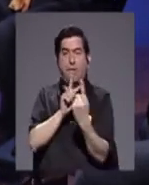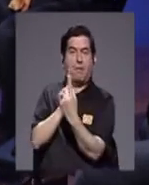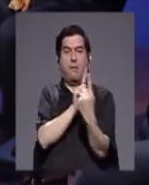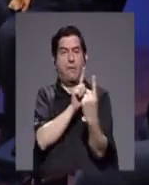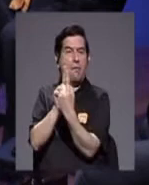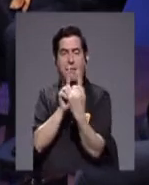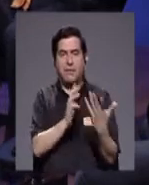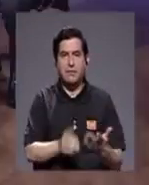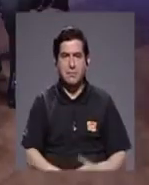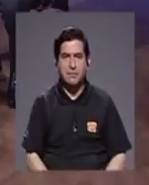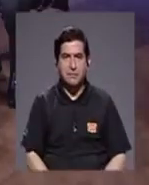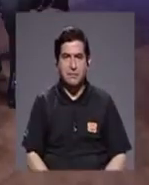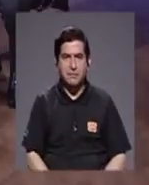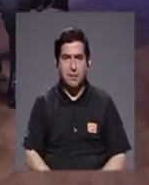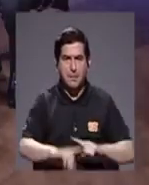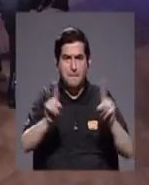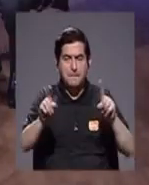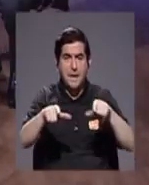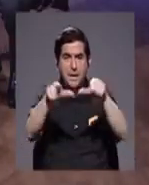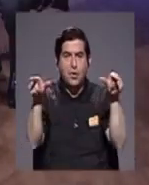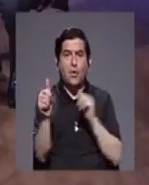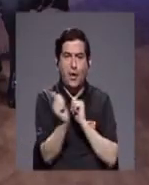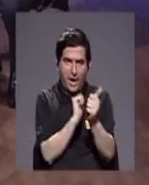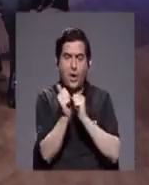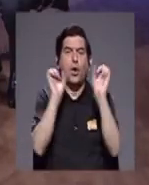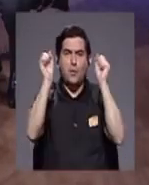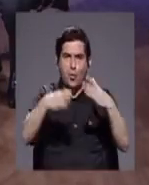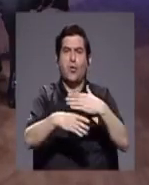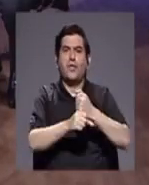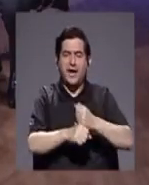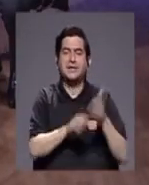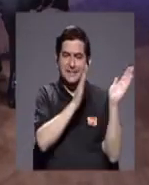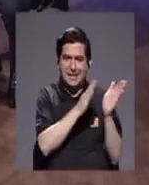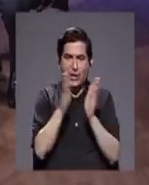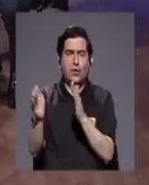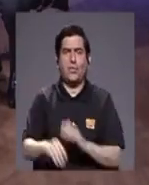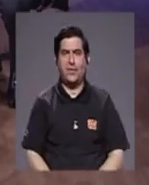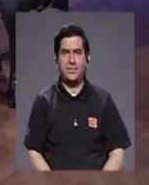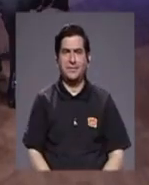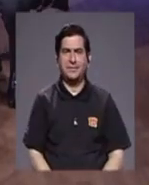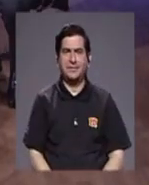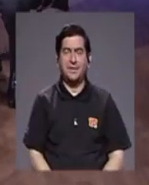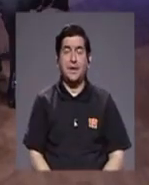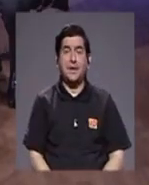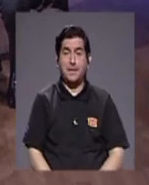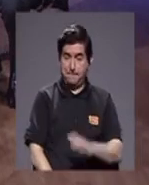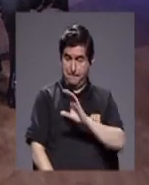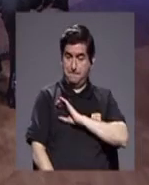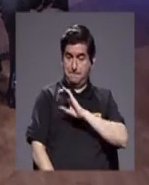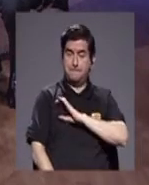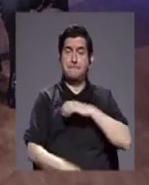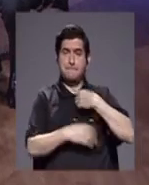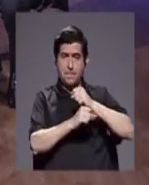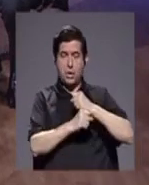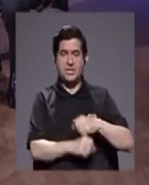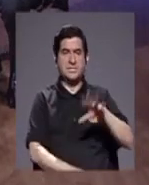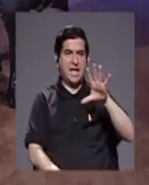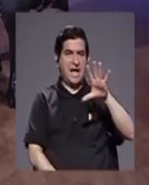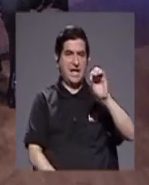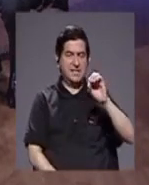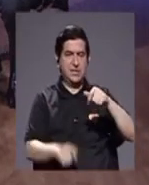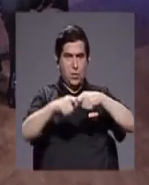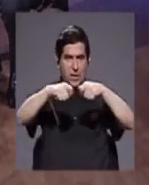todo? Eso lo puedo hacer, pero en el polideportivo, que podría hacerlo de una manera ordenada, porque La policía municipal está a 50 metros